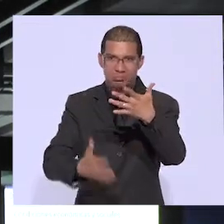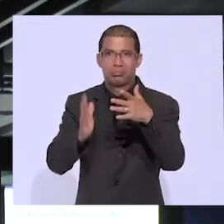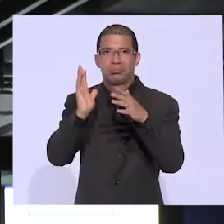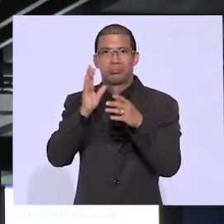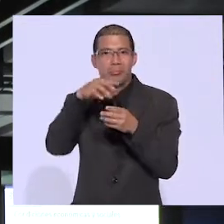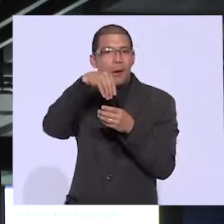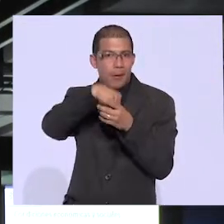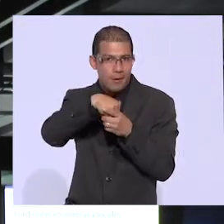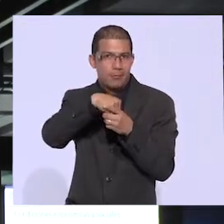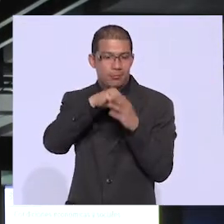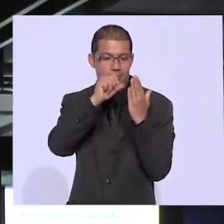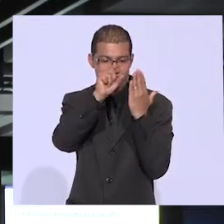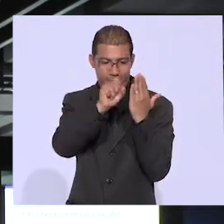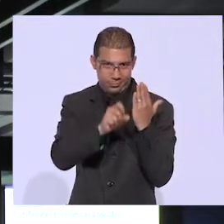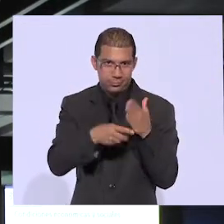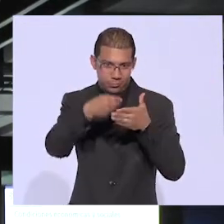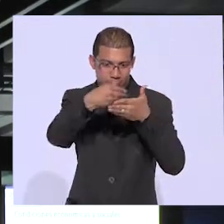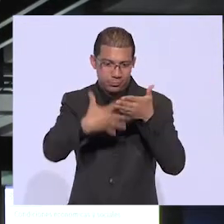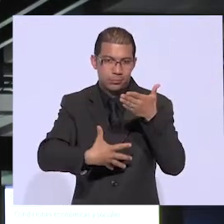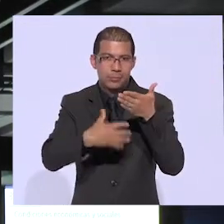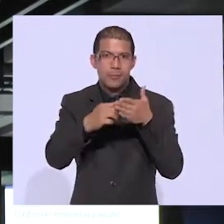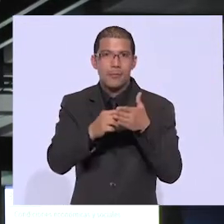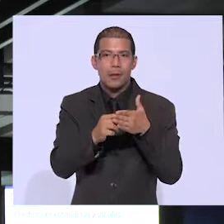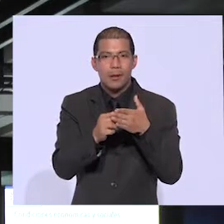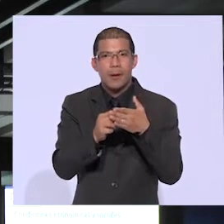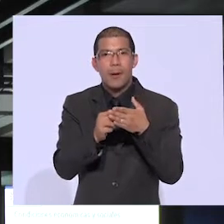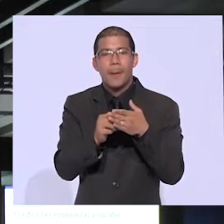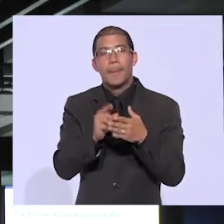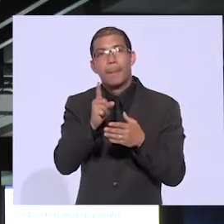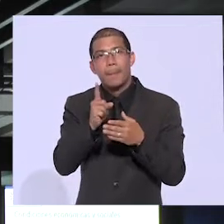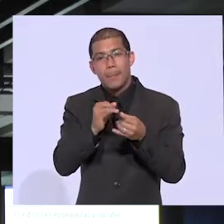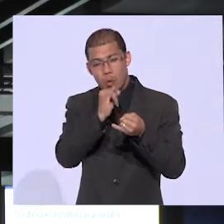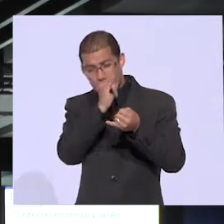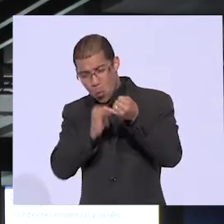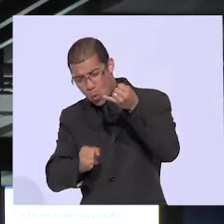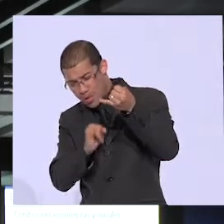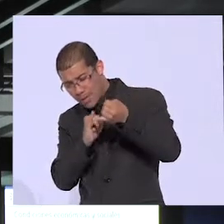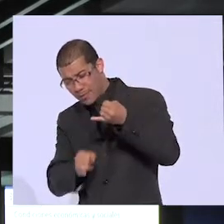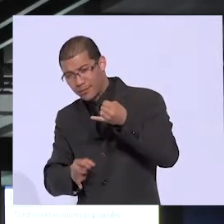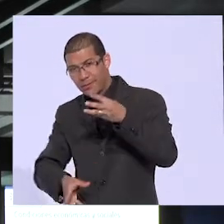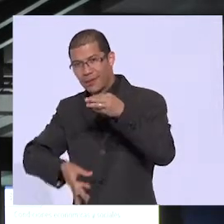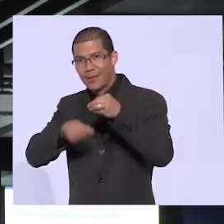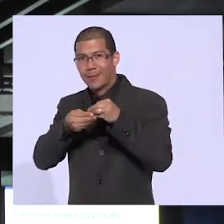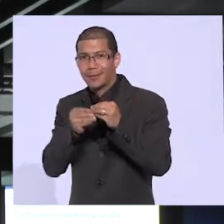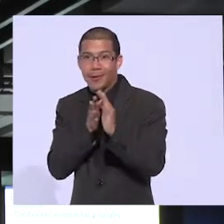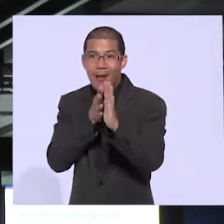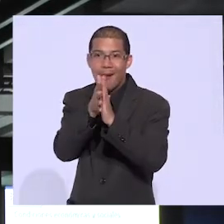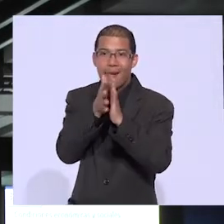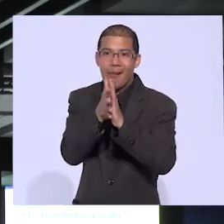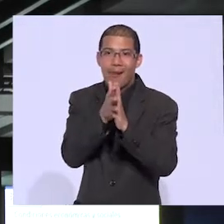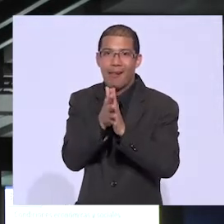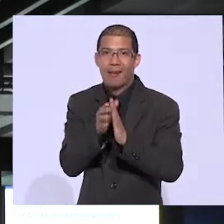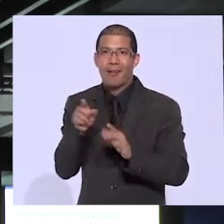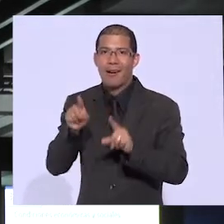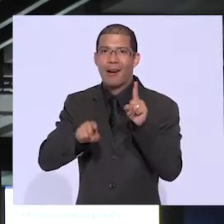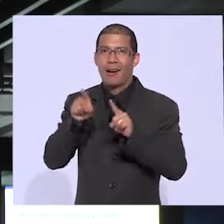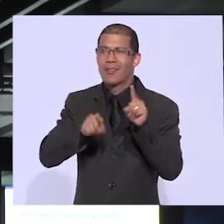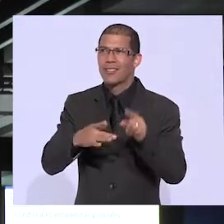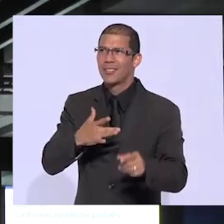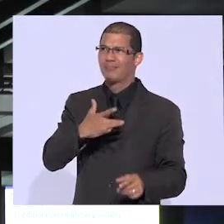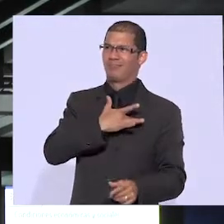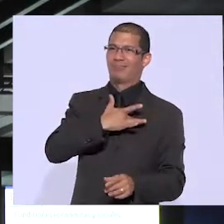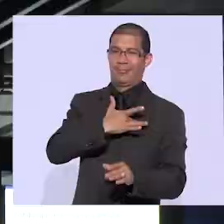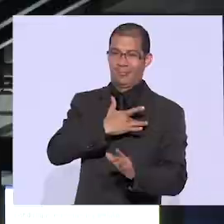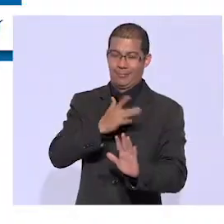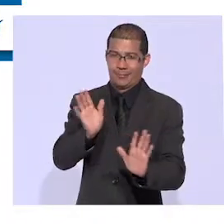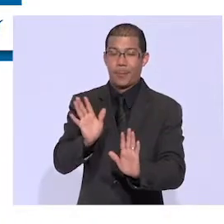dentro de la lista, y al final pues acaban otras que, bueno, no vamos a nombrar para que nadie se sienta perjudicado, pero